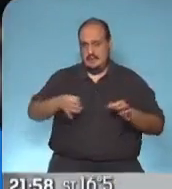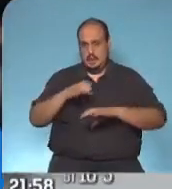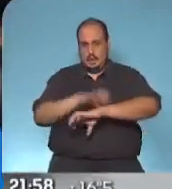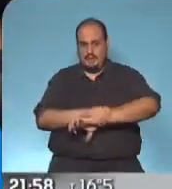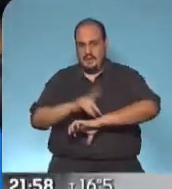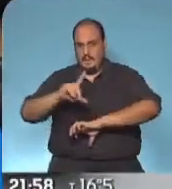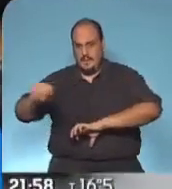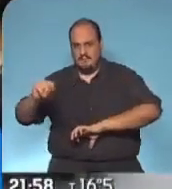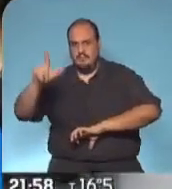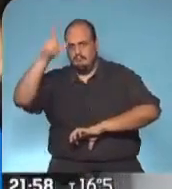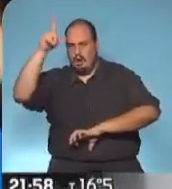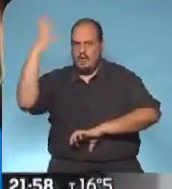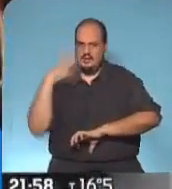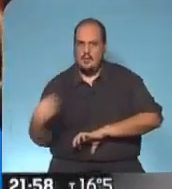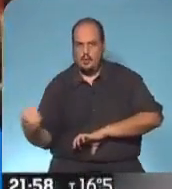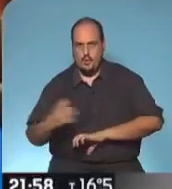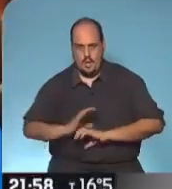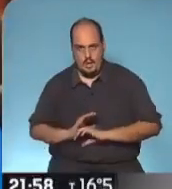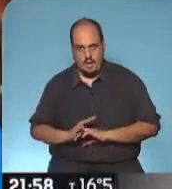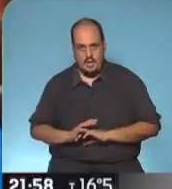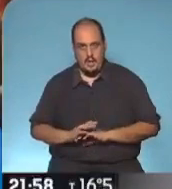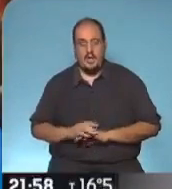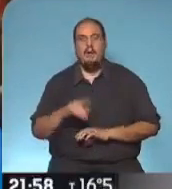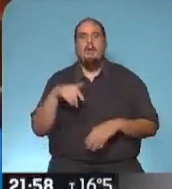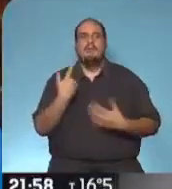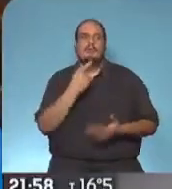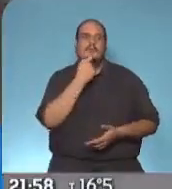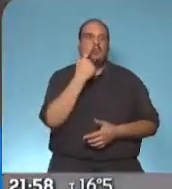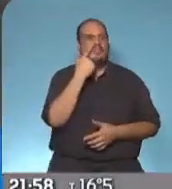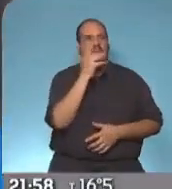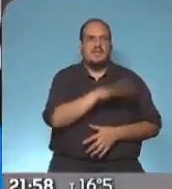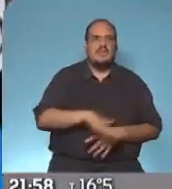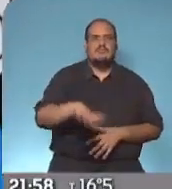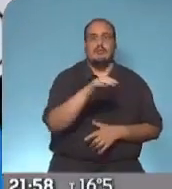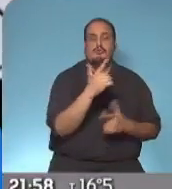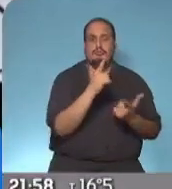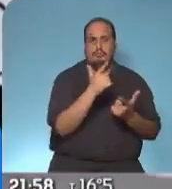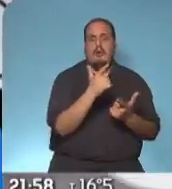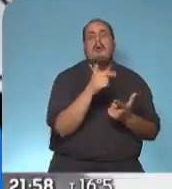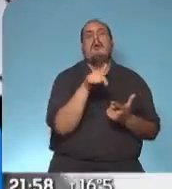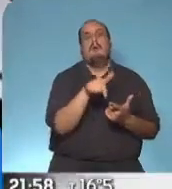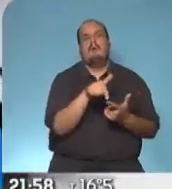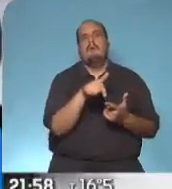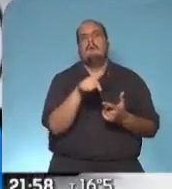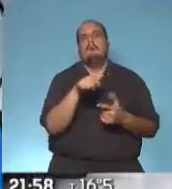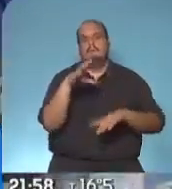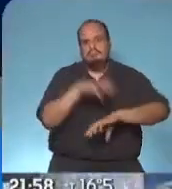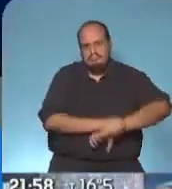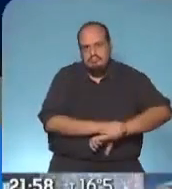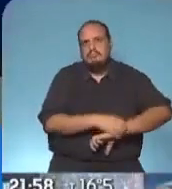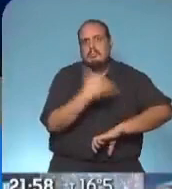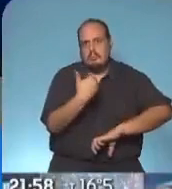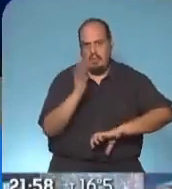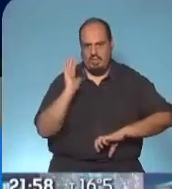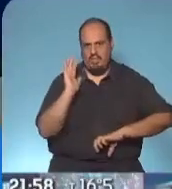que lo busca. Bueno, estamos favoreciendo que distritos que no lo tienen puedan implementarlo, y si se saca la mujer, no,